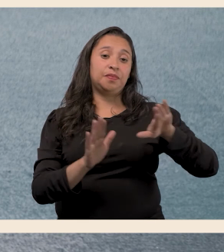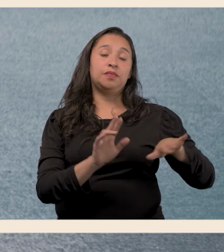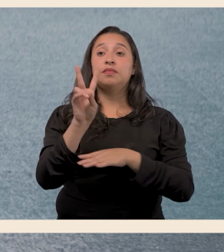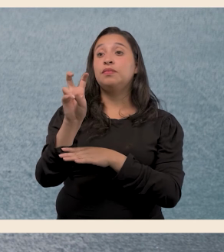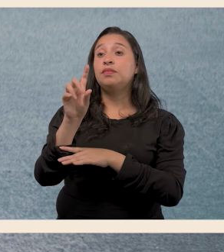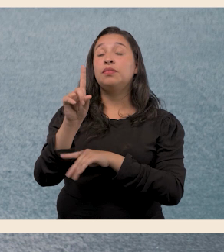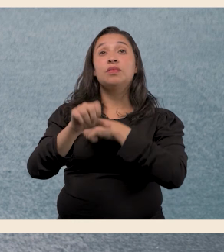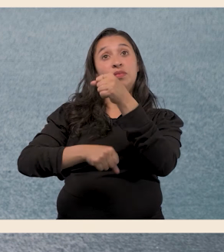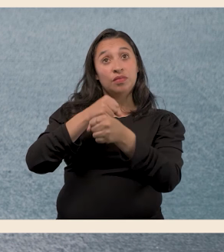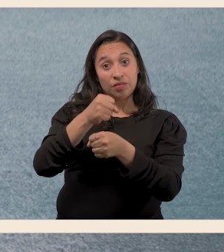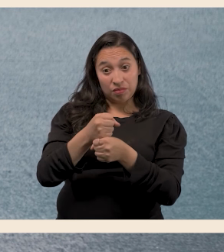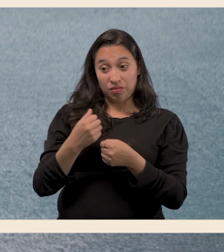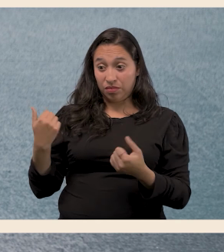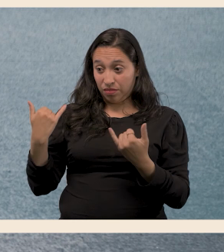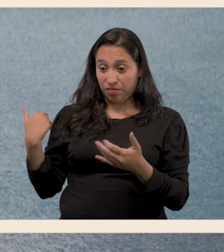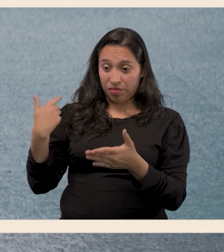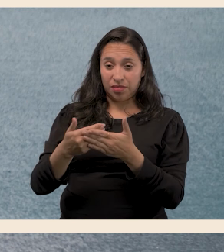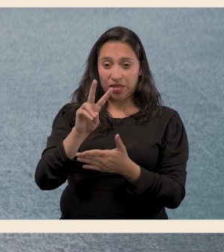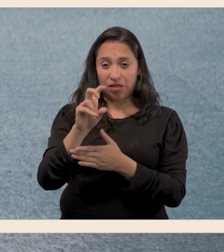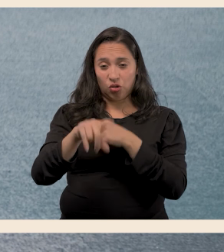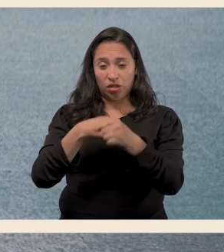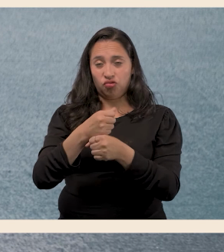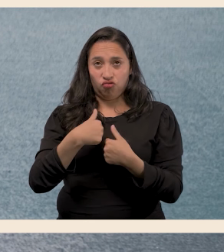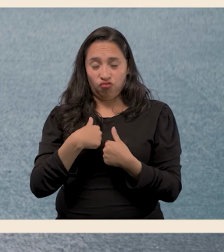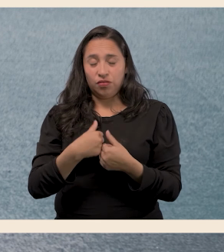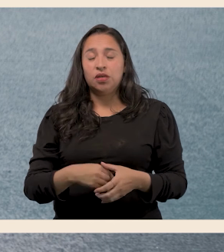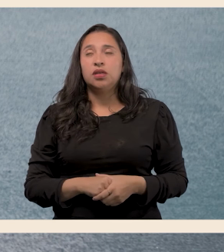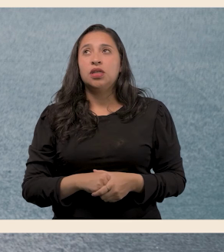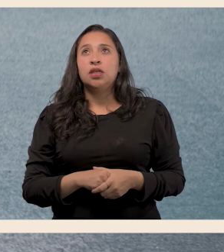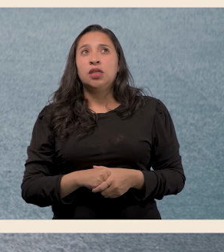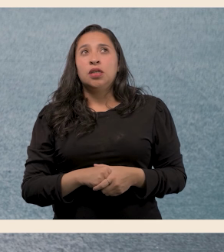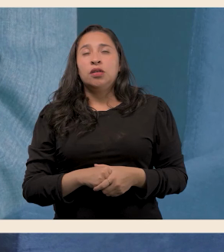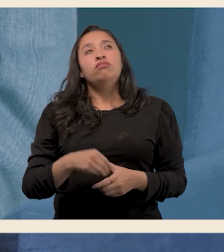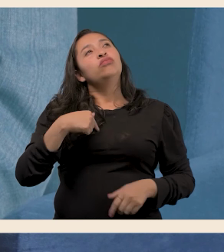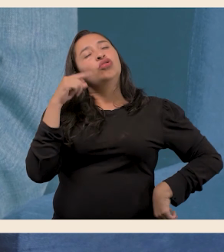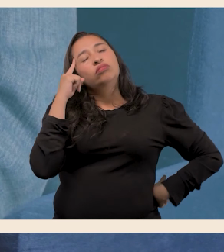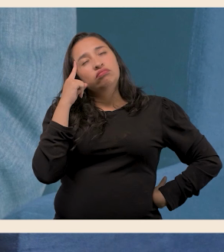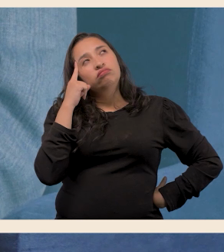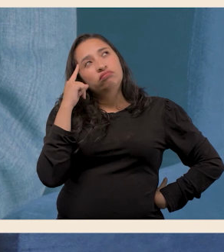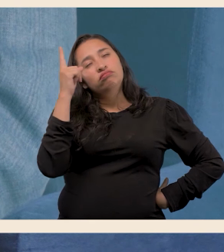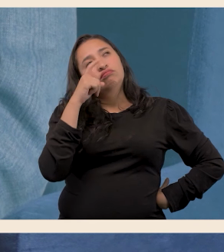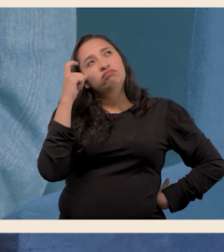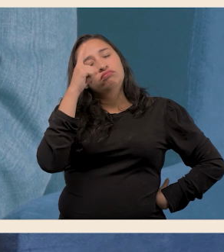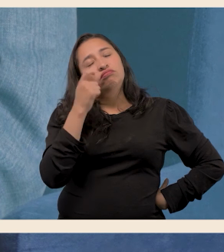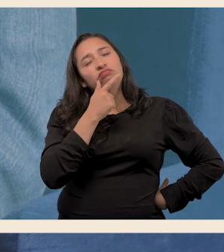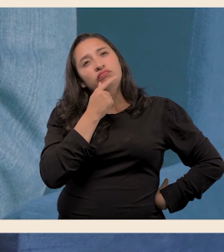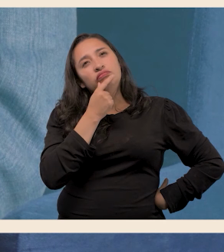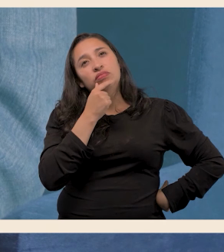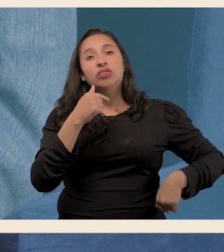En mis 71 años, que tengo de actualidad, yo pensaba